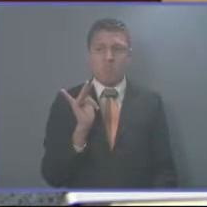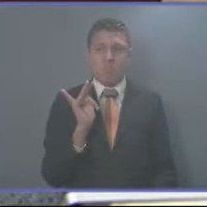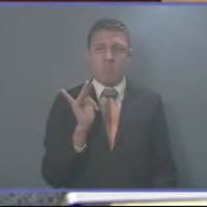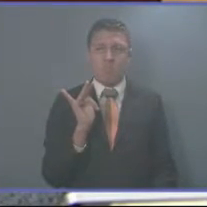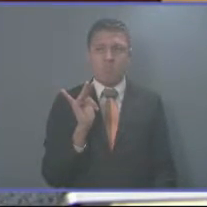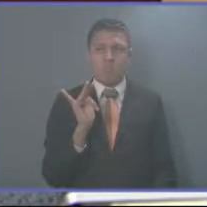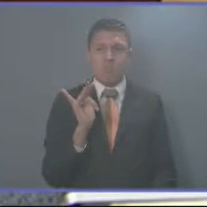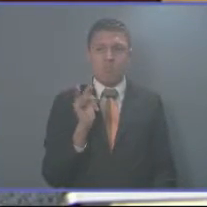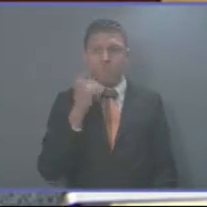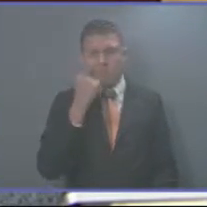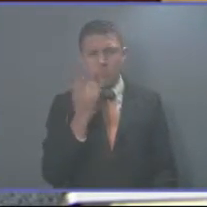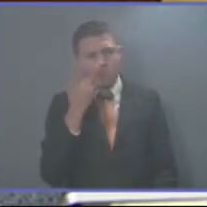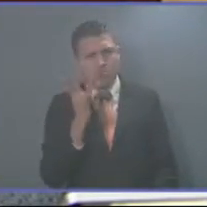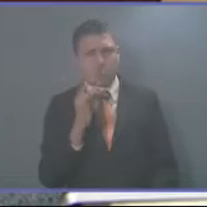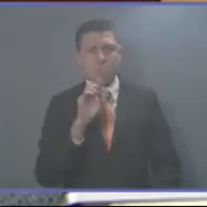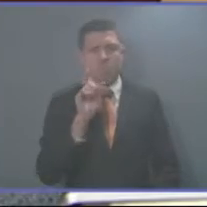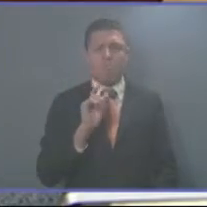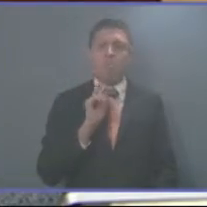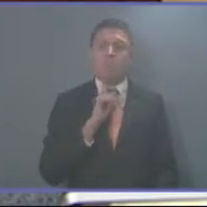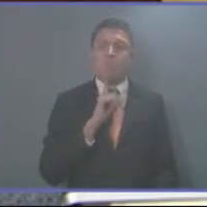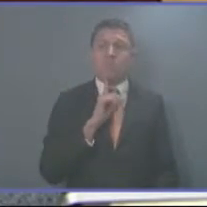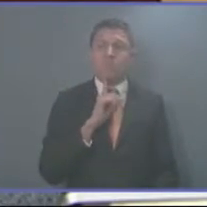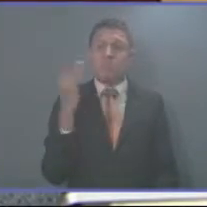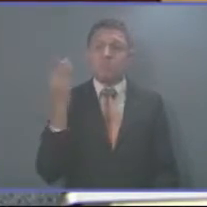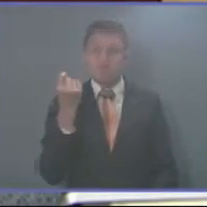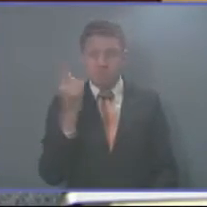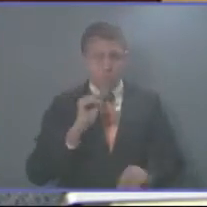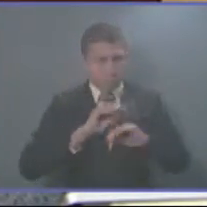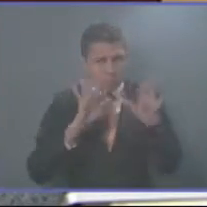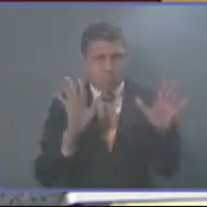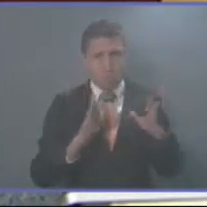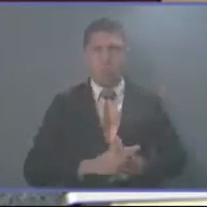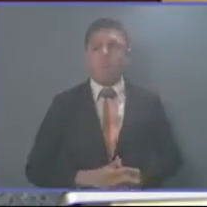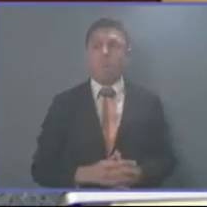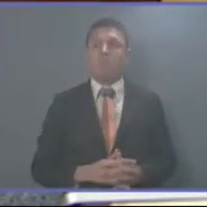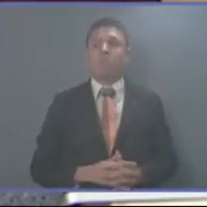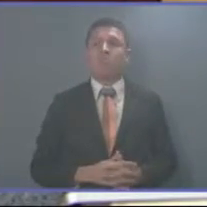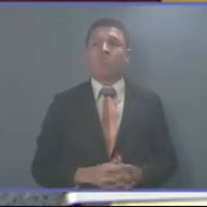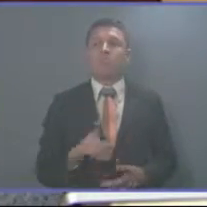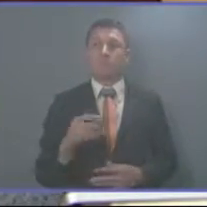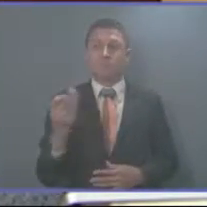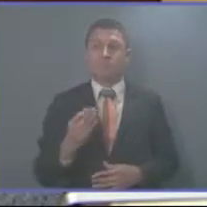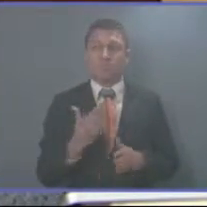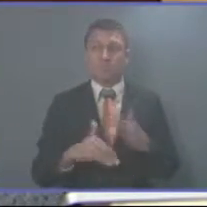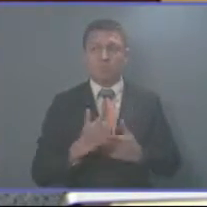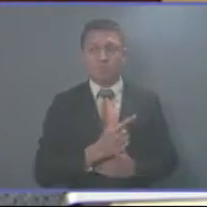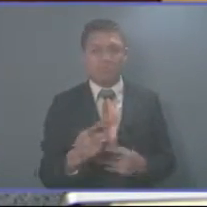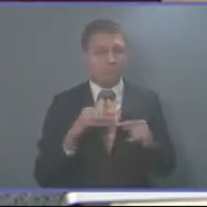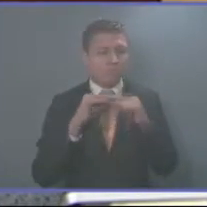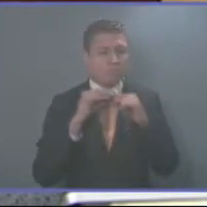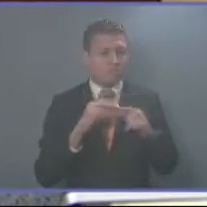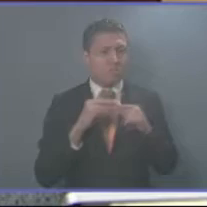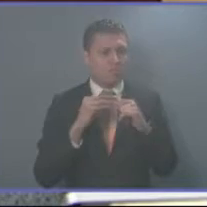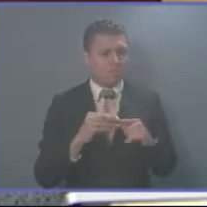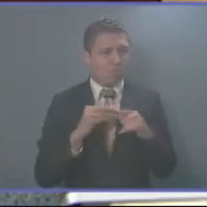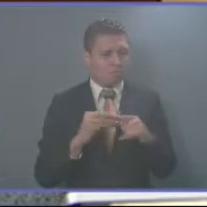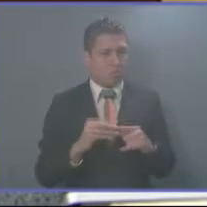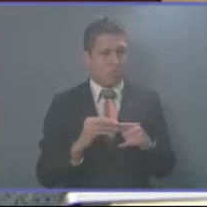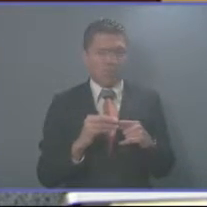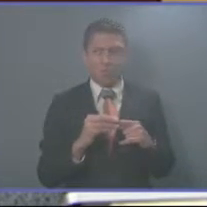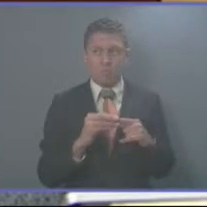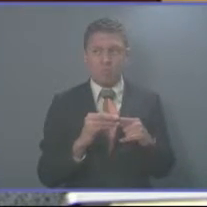A ver, dice aquí, hay que tener claro que el aumento de la industria demanda personal especializado y la